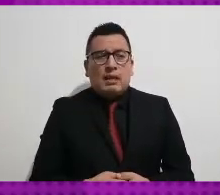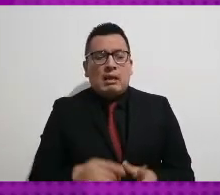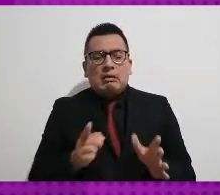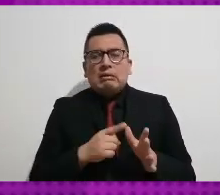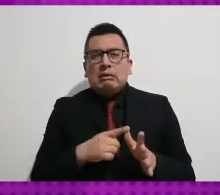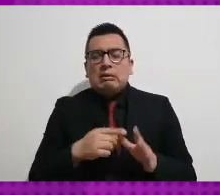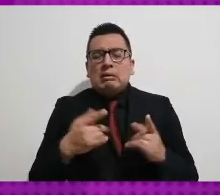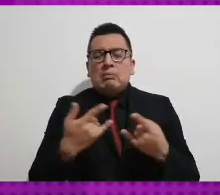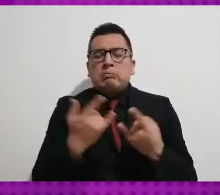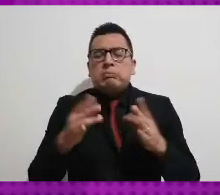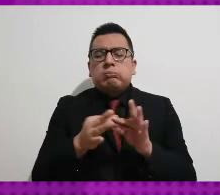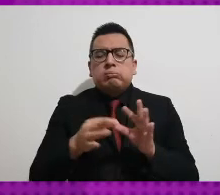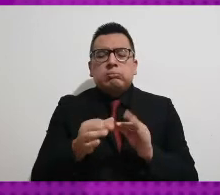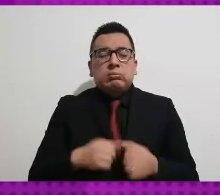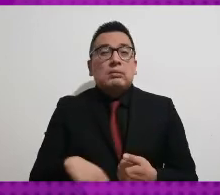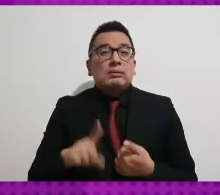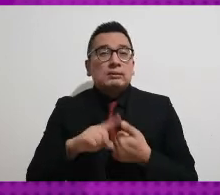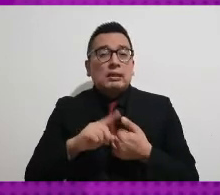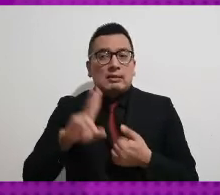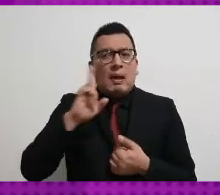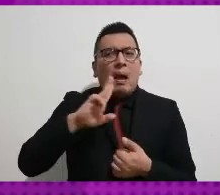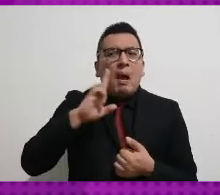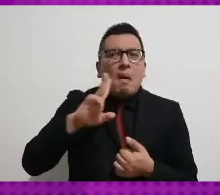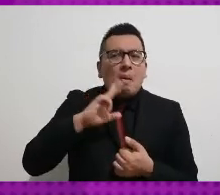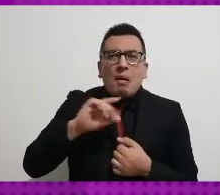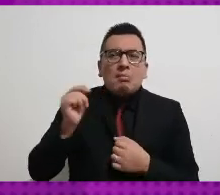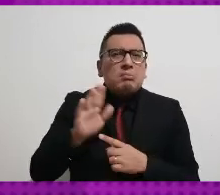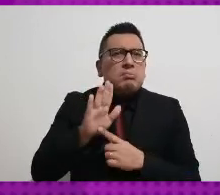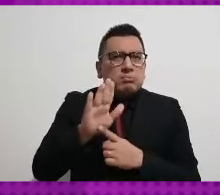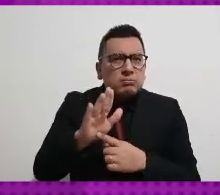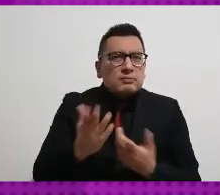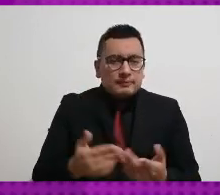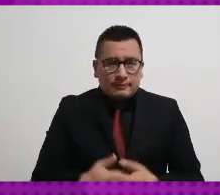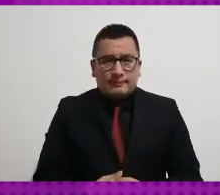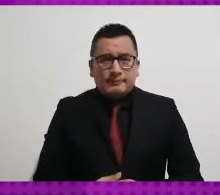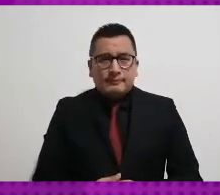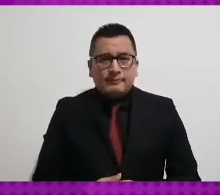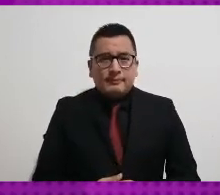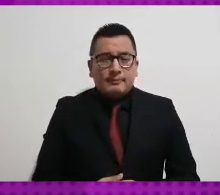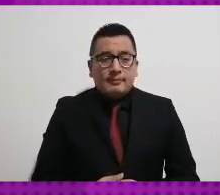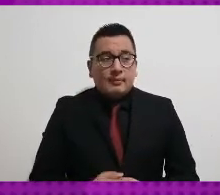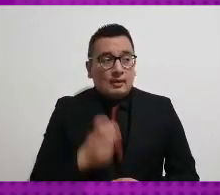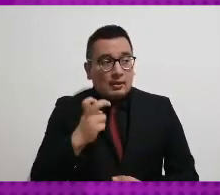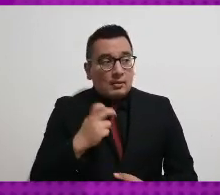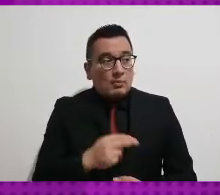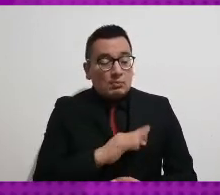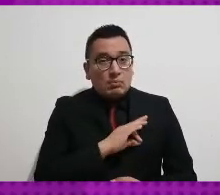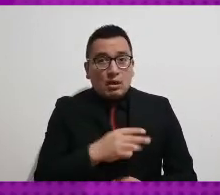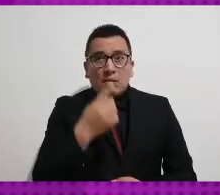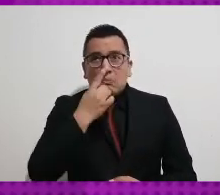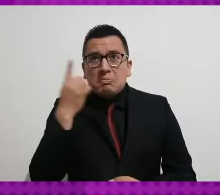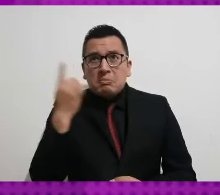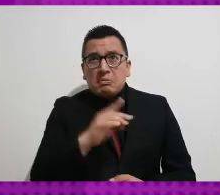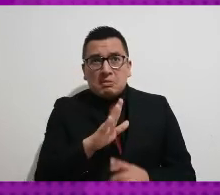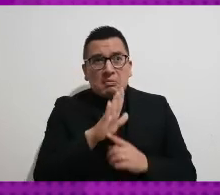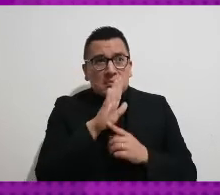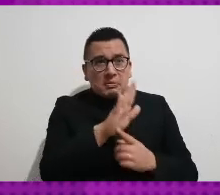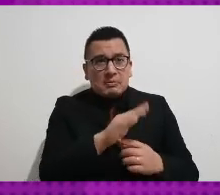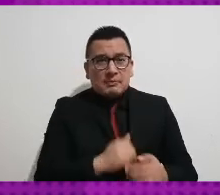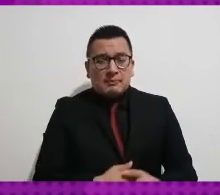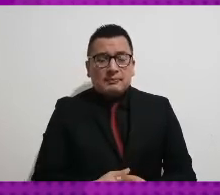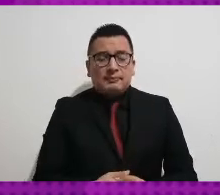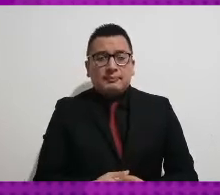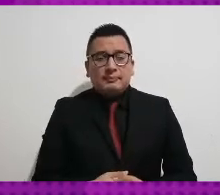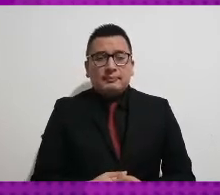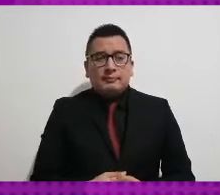la narración de los hechos y las pruebas para poder sustentar su dicho. Con estos requisitos mínimos se puede presentar una